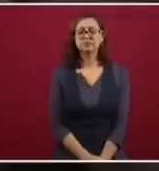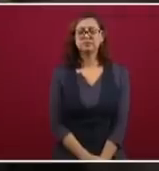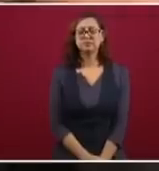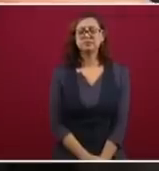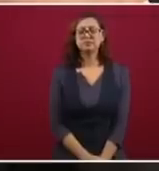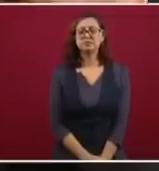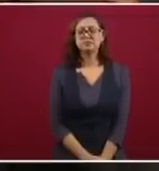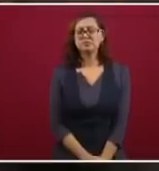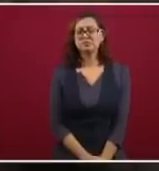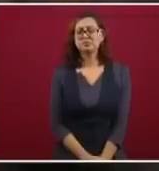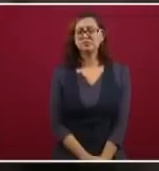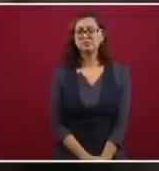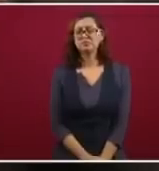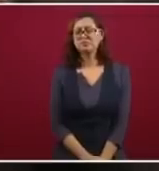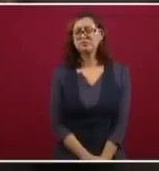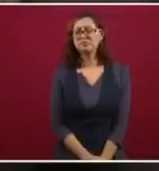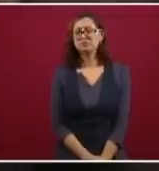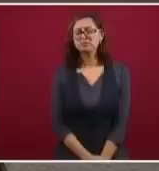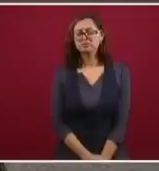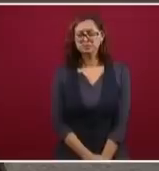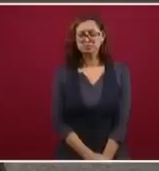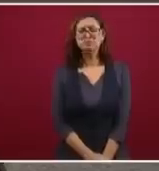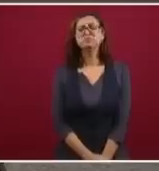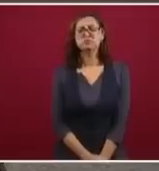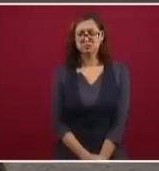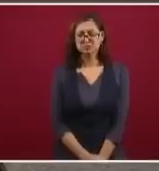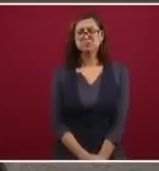ese amparo que metió Mexicanos contra la Corrupción, sí.